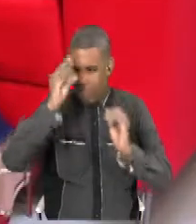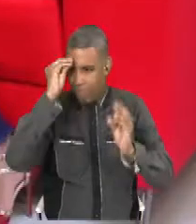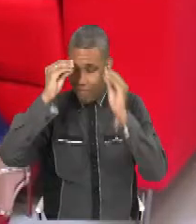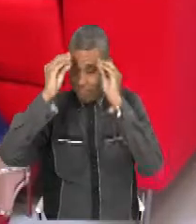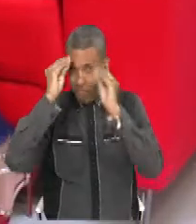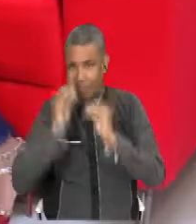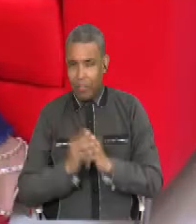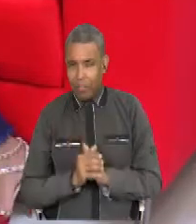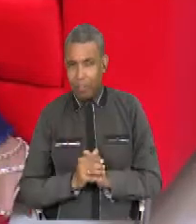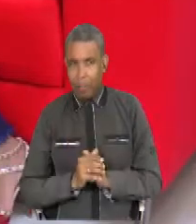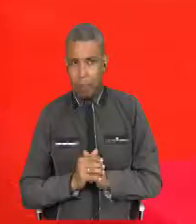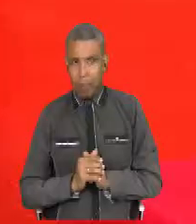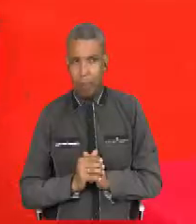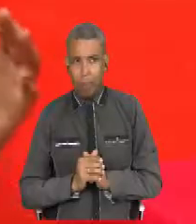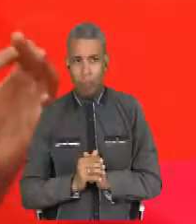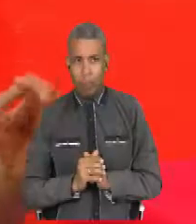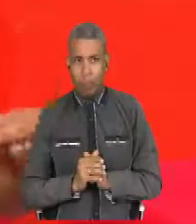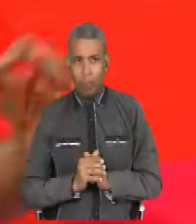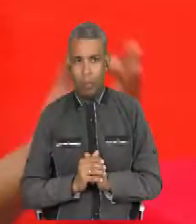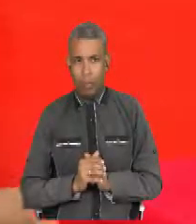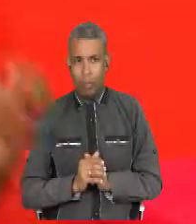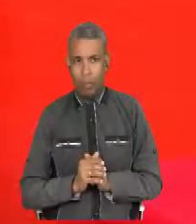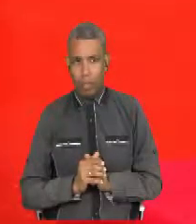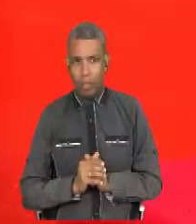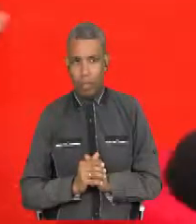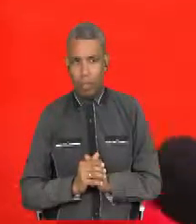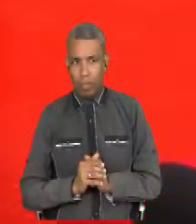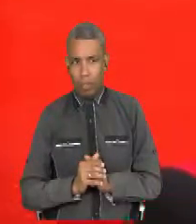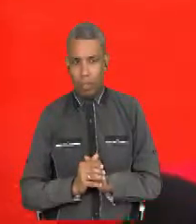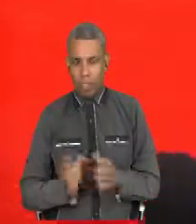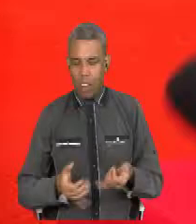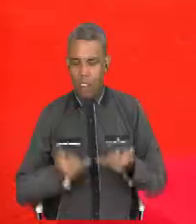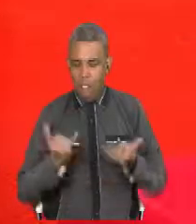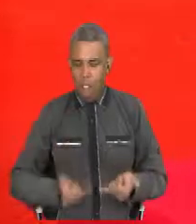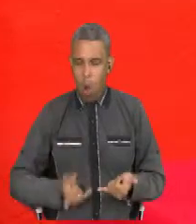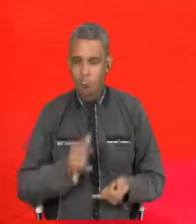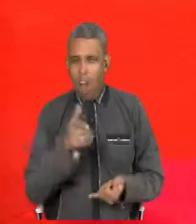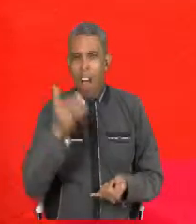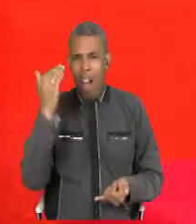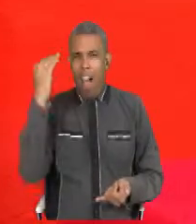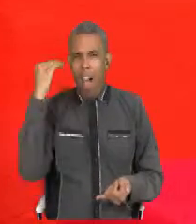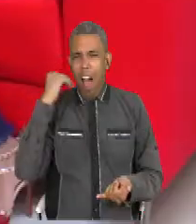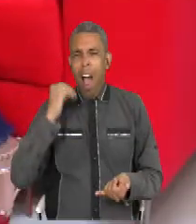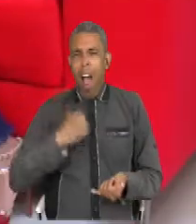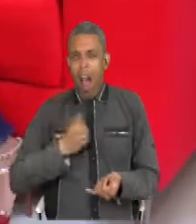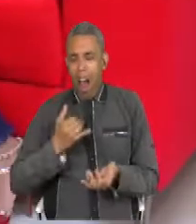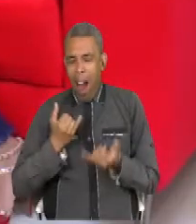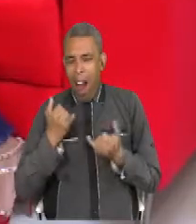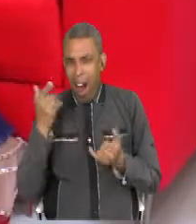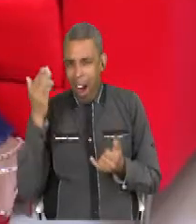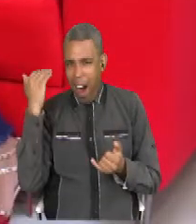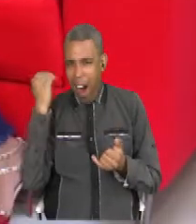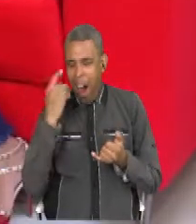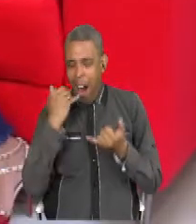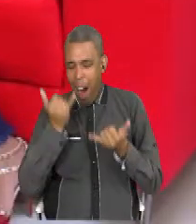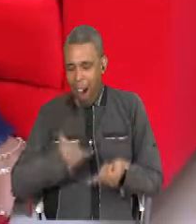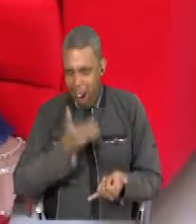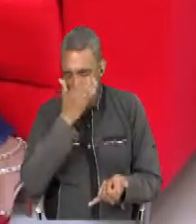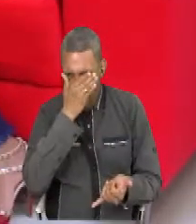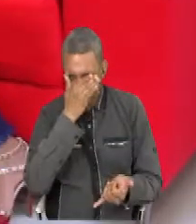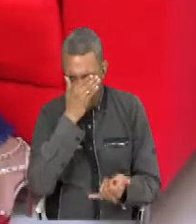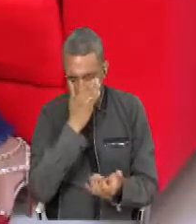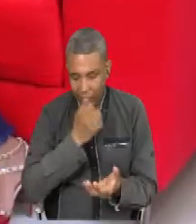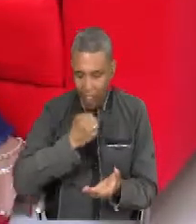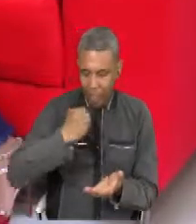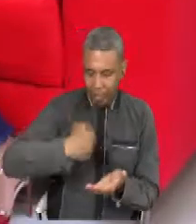a proyectarme musicalmente en la salsa? Ahora me llamo el patrón de la salsa. Pues la verdad yo pienso que todo ha sido como por accidente, porque yo